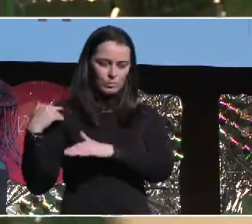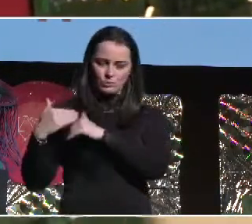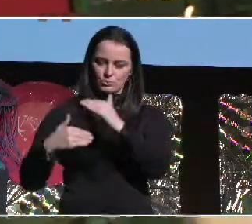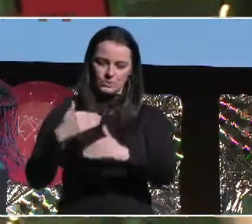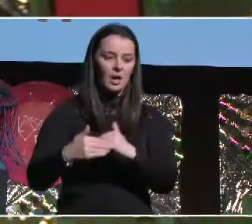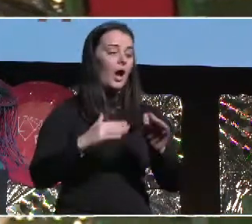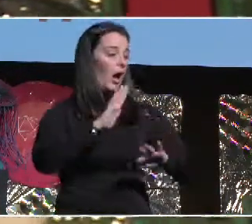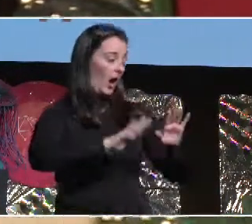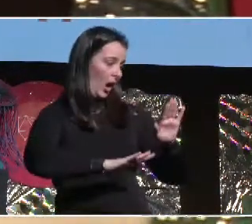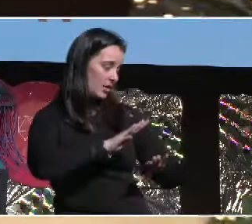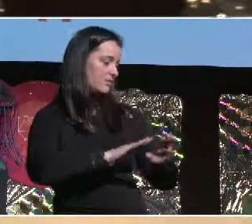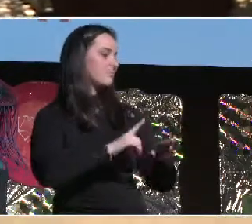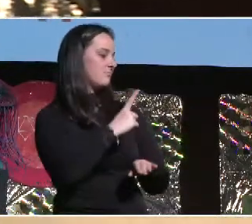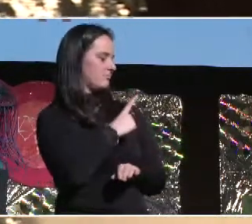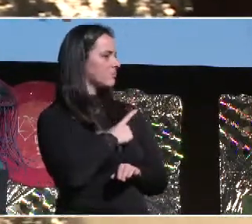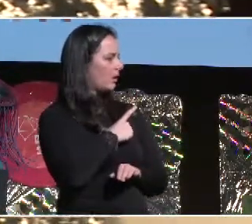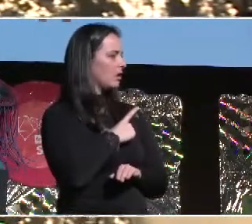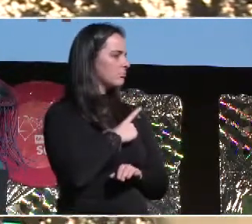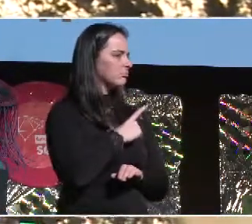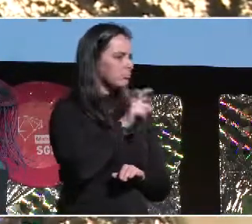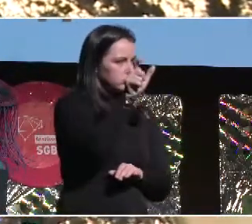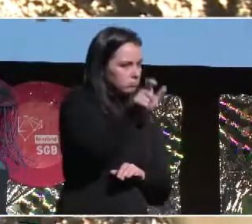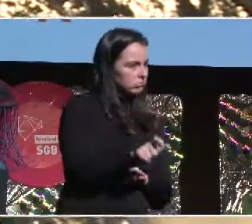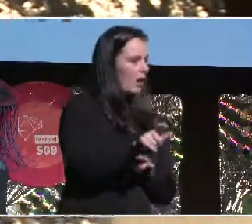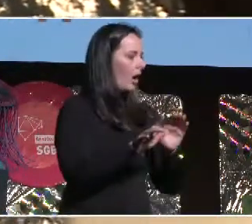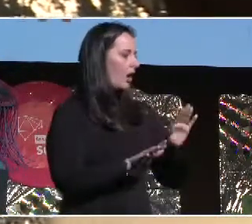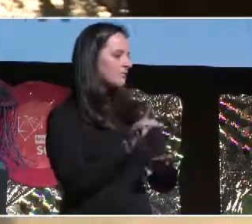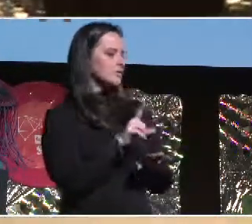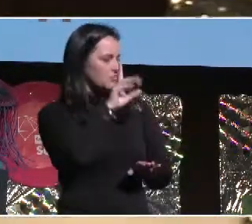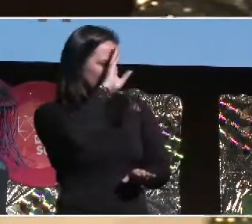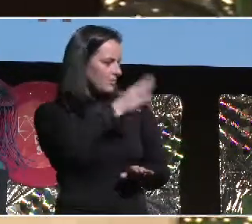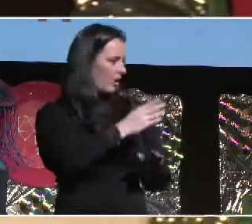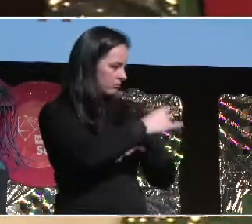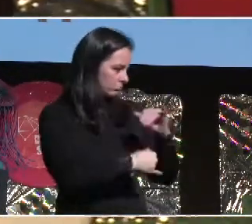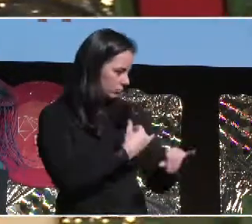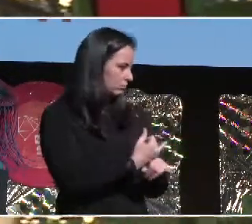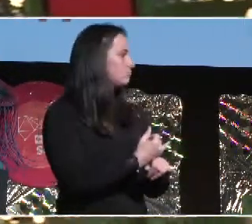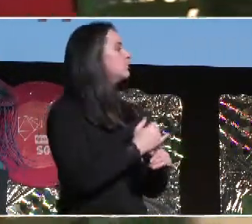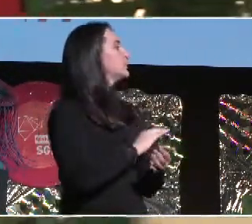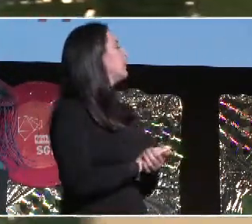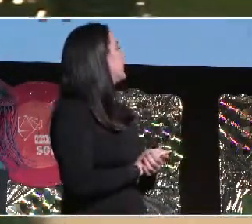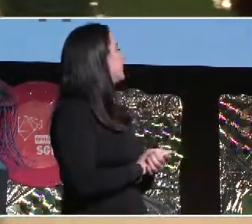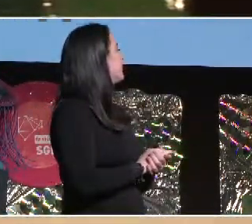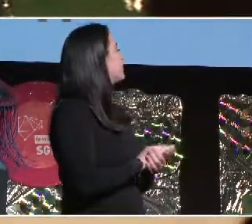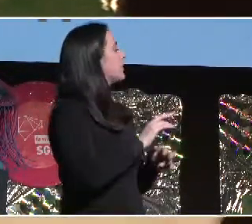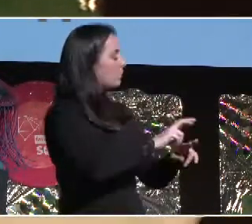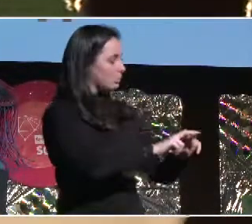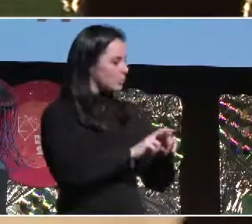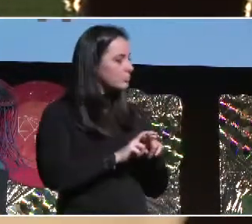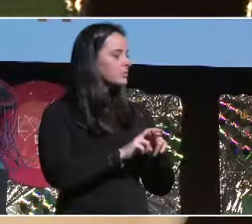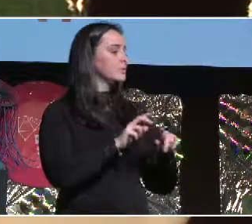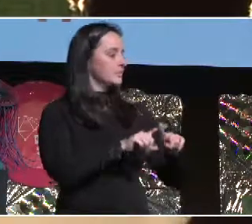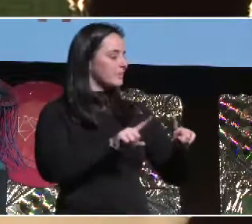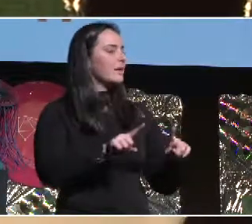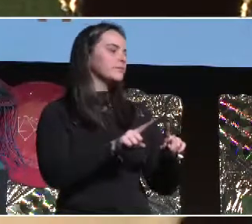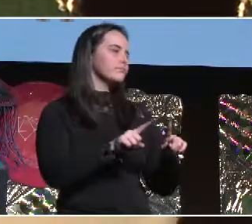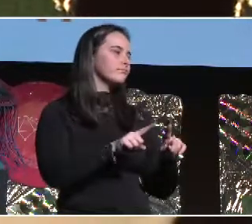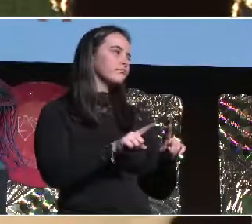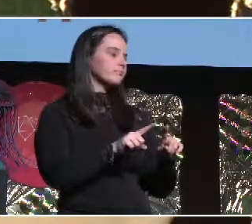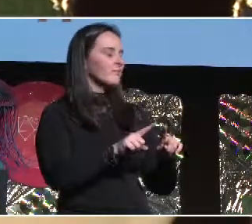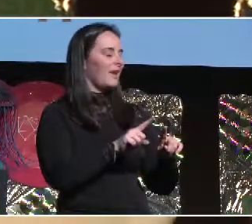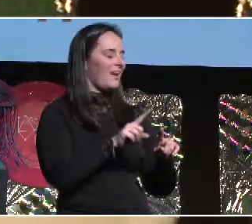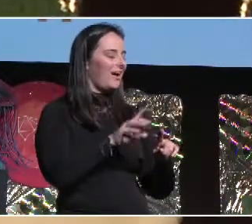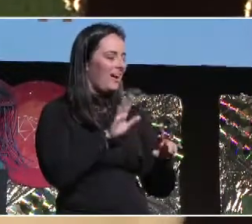los objetivos. Queríamos que las organizaciones sociales pudieran exigir a los gobiernos, en caso de que los datos que los gobiernos publicaran